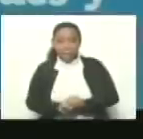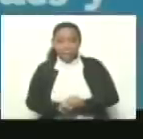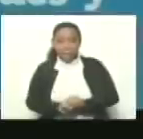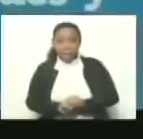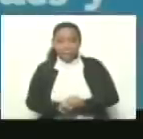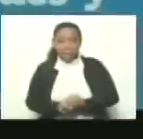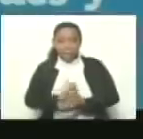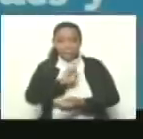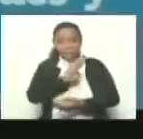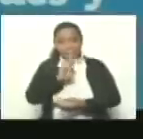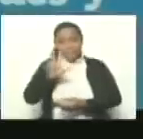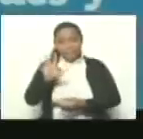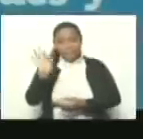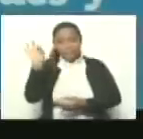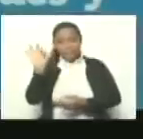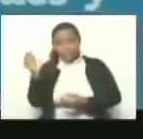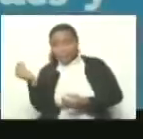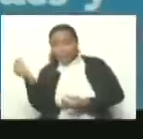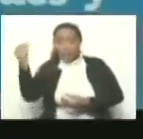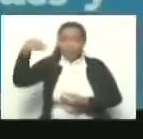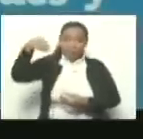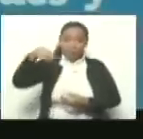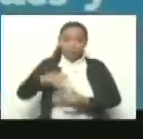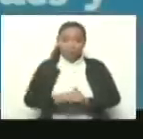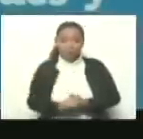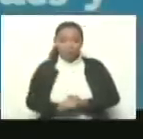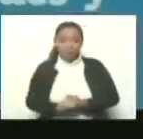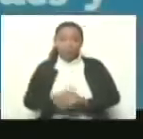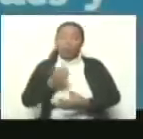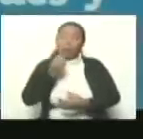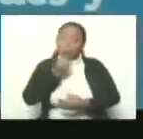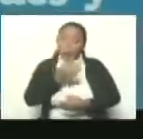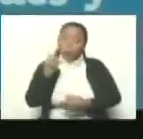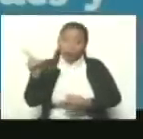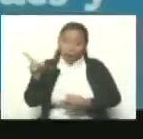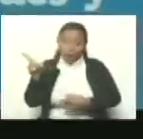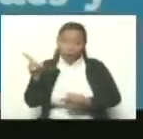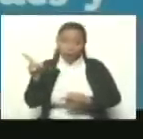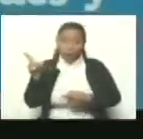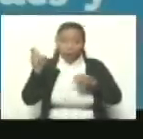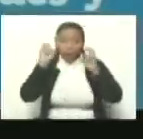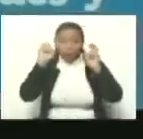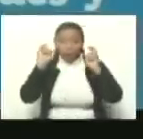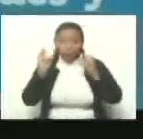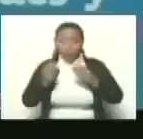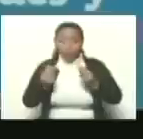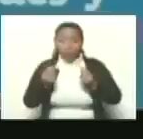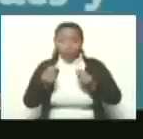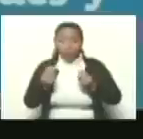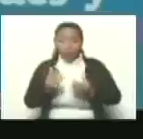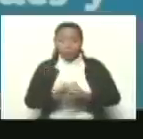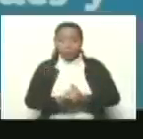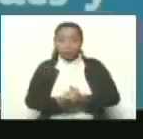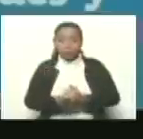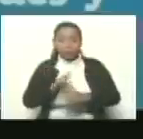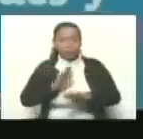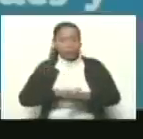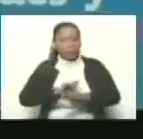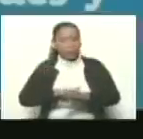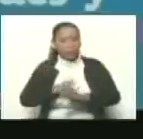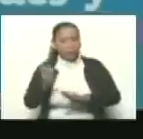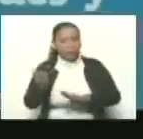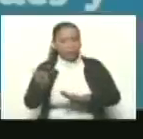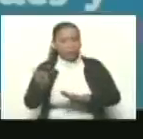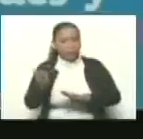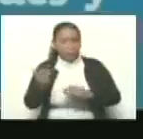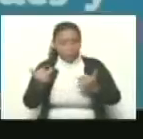Un 23% más. Bueno, eso es salud económica. ¿Ah? Porque el que importa con sus